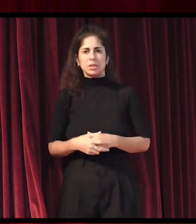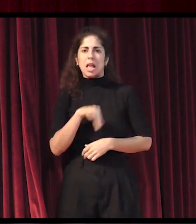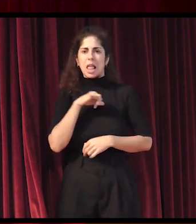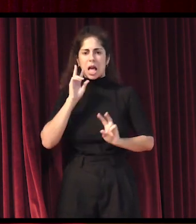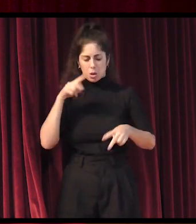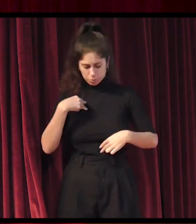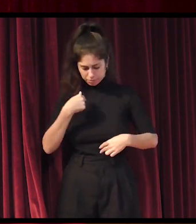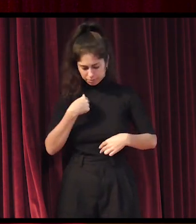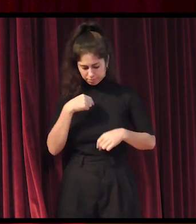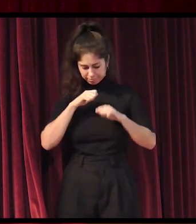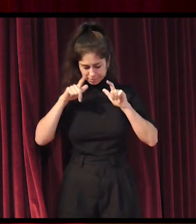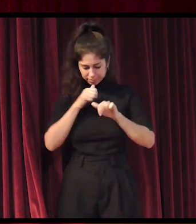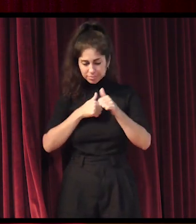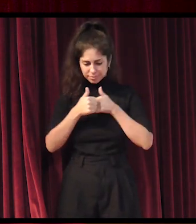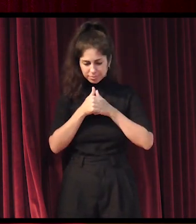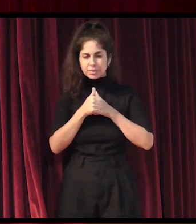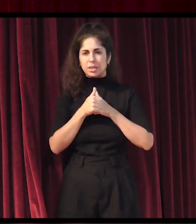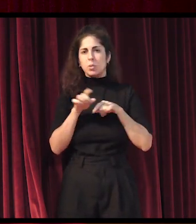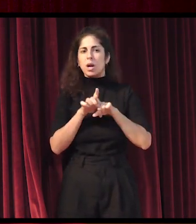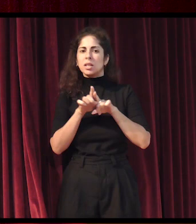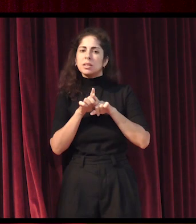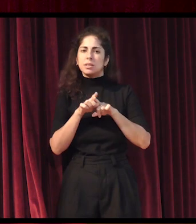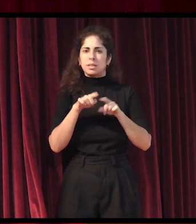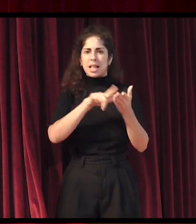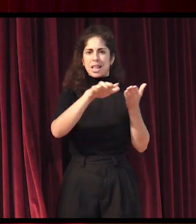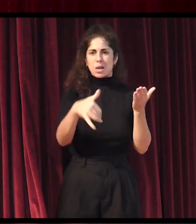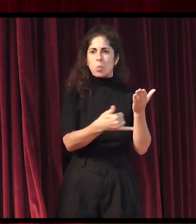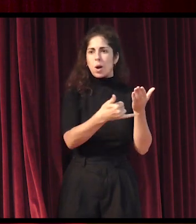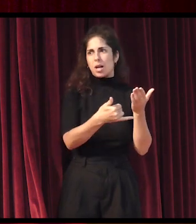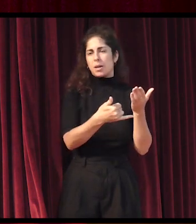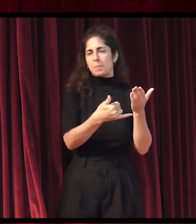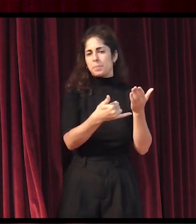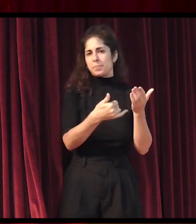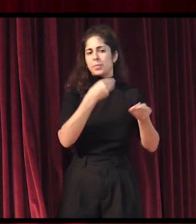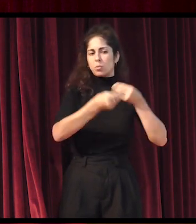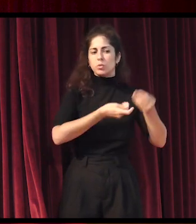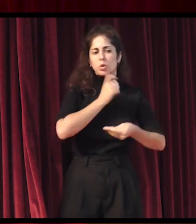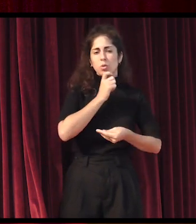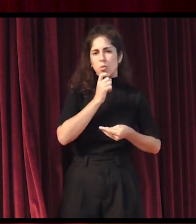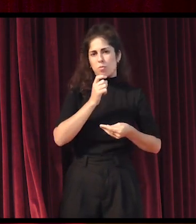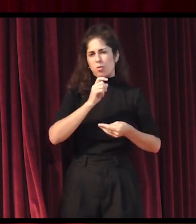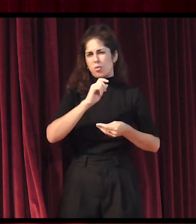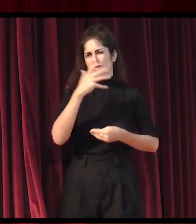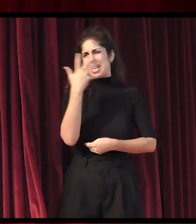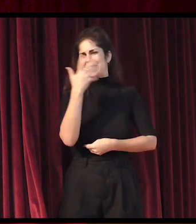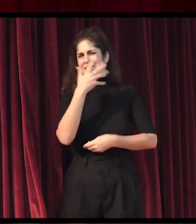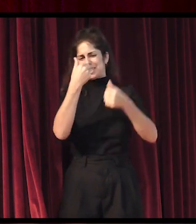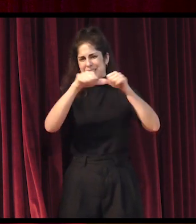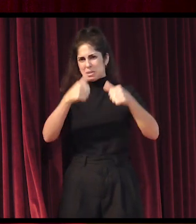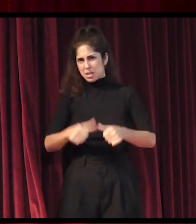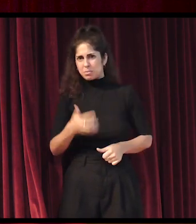y la deshumanización en el uso del lenguaje impersonal y estigmatizante, como acabamos de ver en todos estos